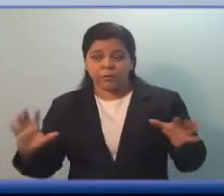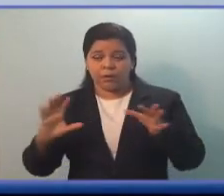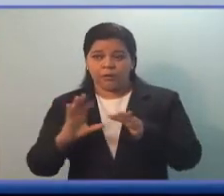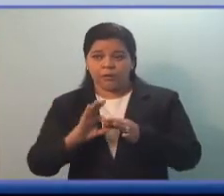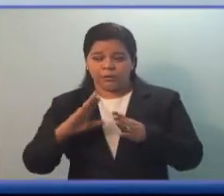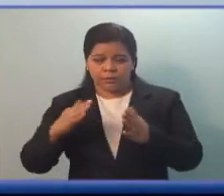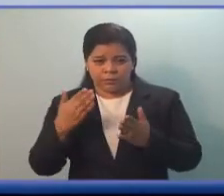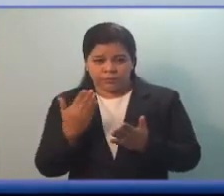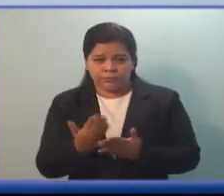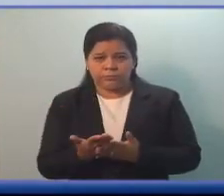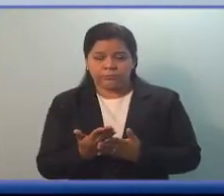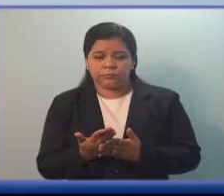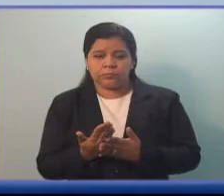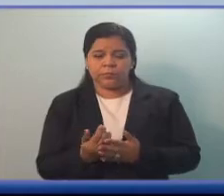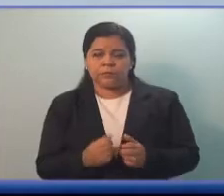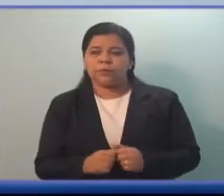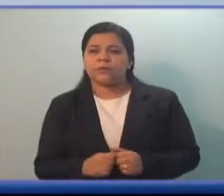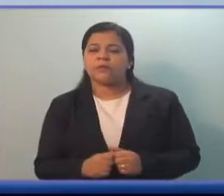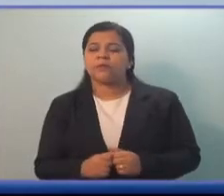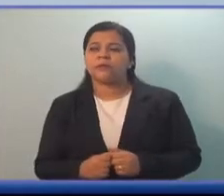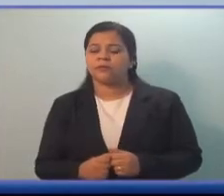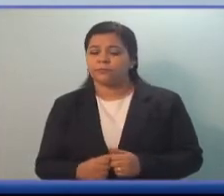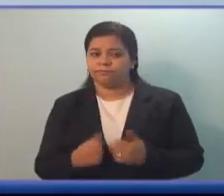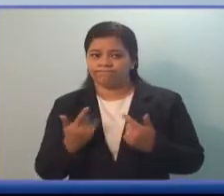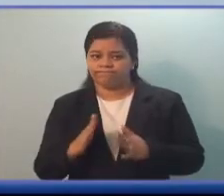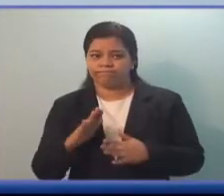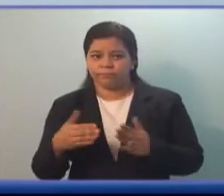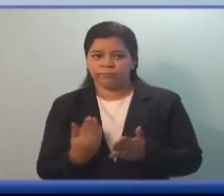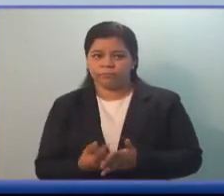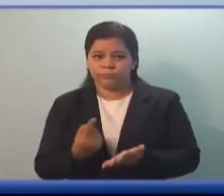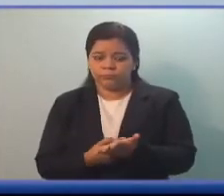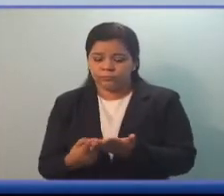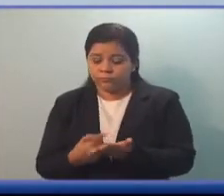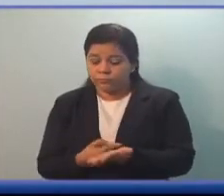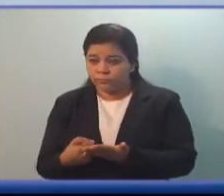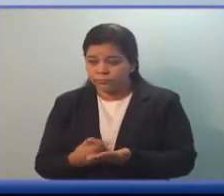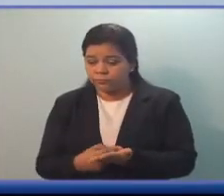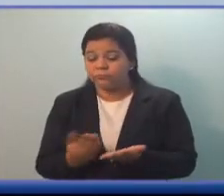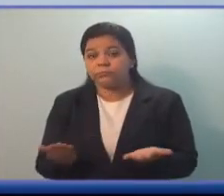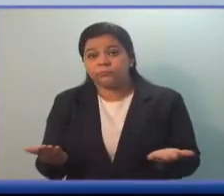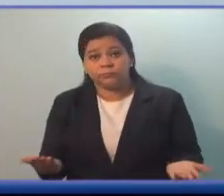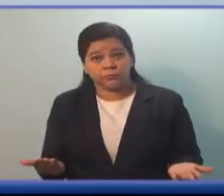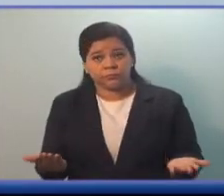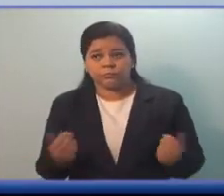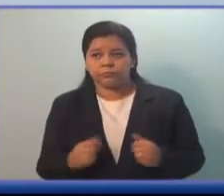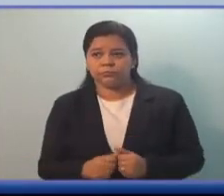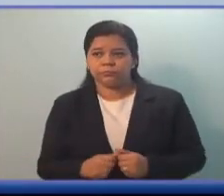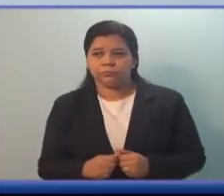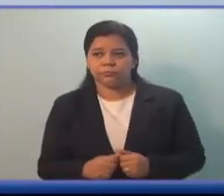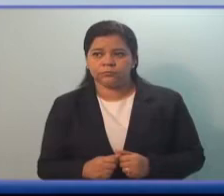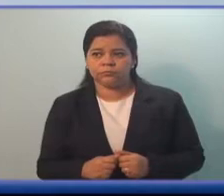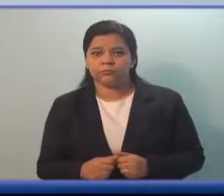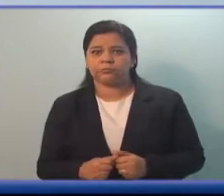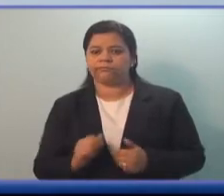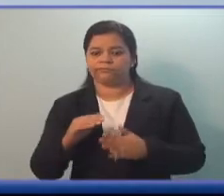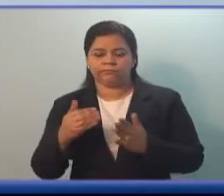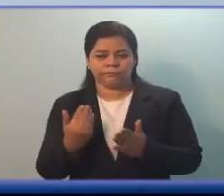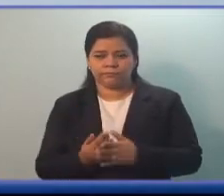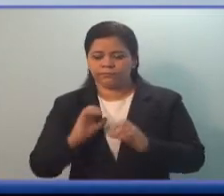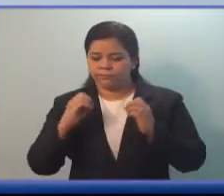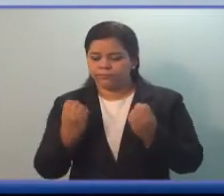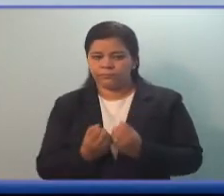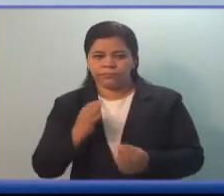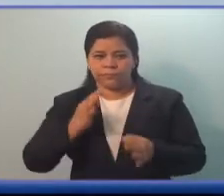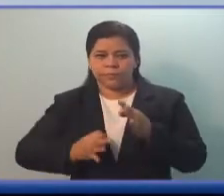ver, prioritariamente a los tribunales, porque, insisto, es la razón de ser del órgano